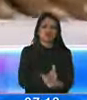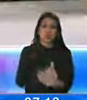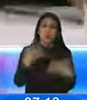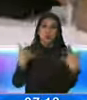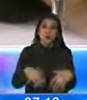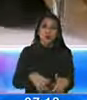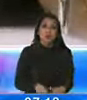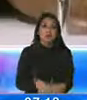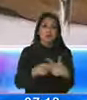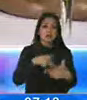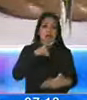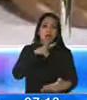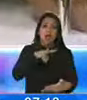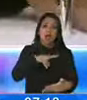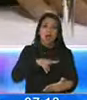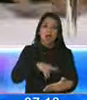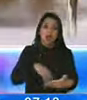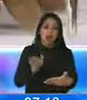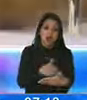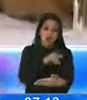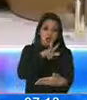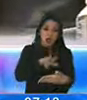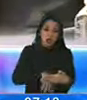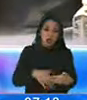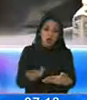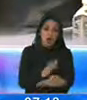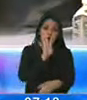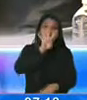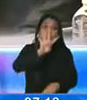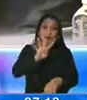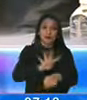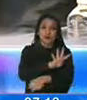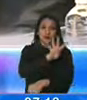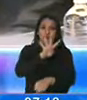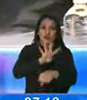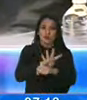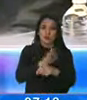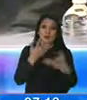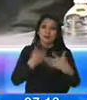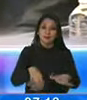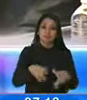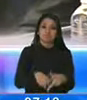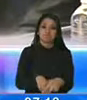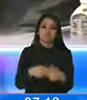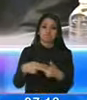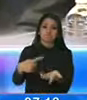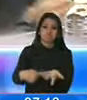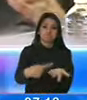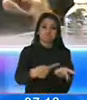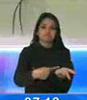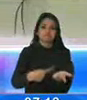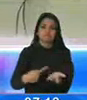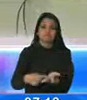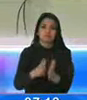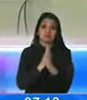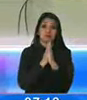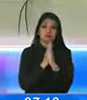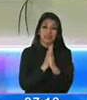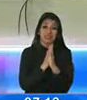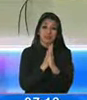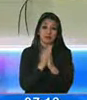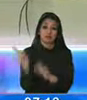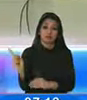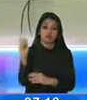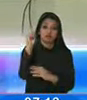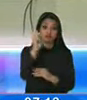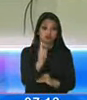lectura empezó y duró cerca de 4 horas. Tras la lectura, empezó el debate, un pedido para que en las